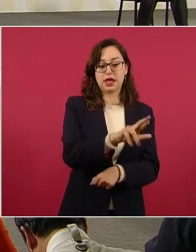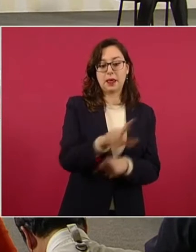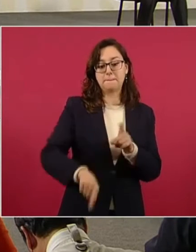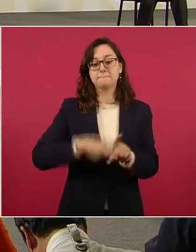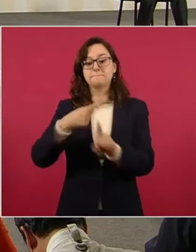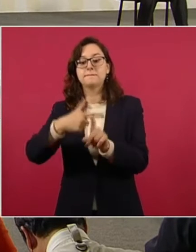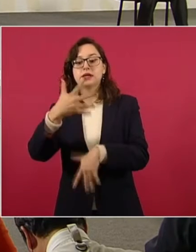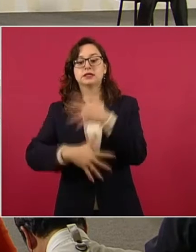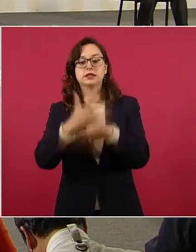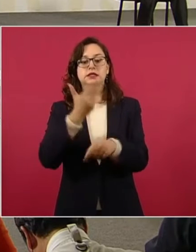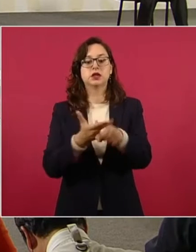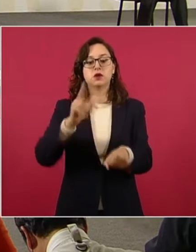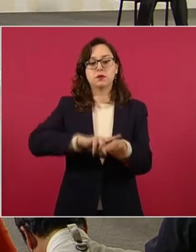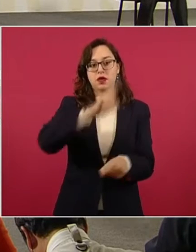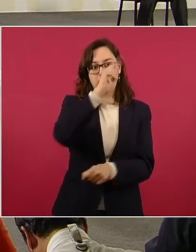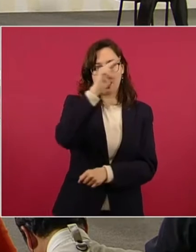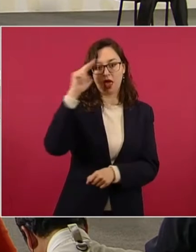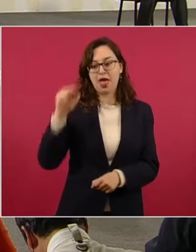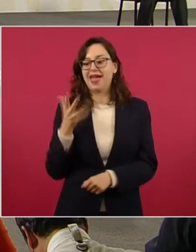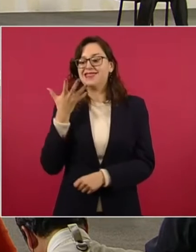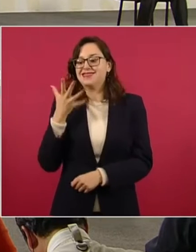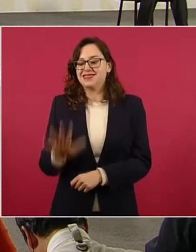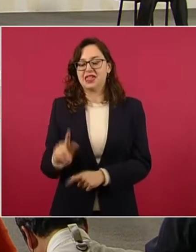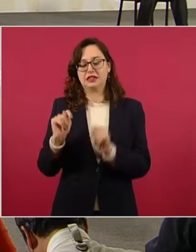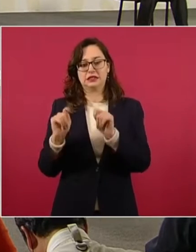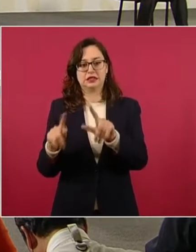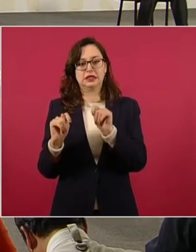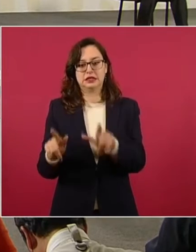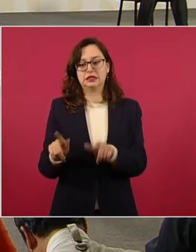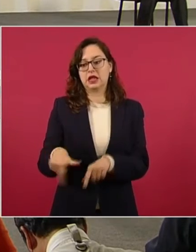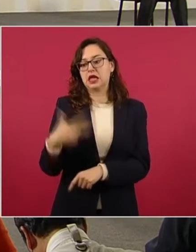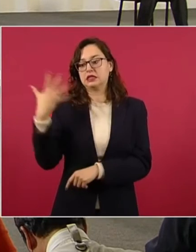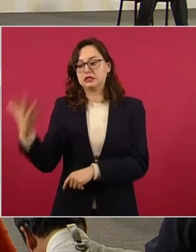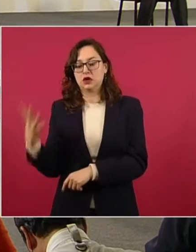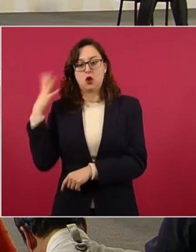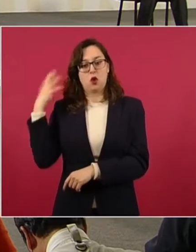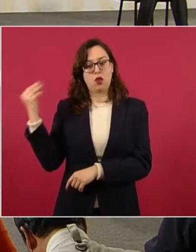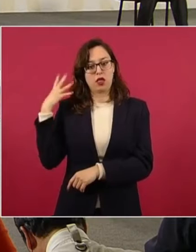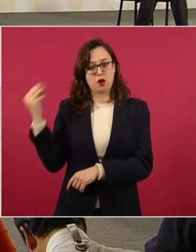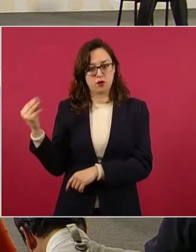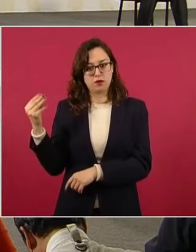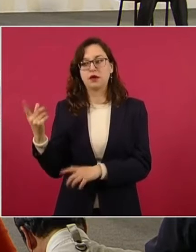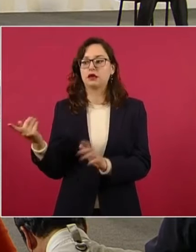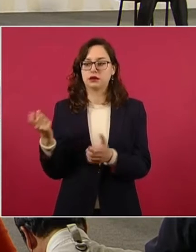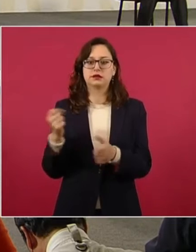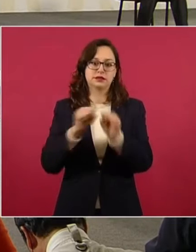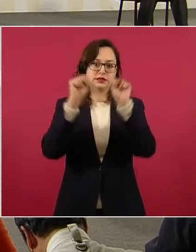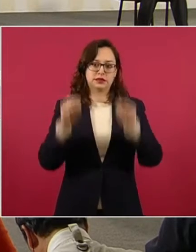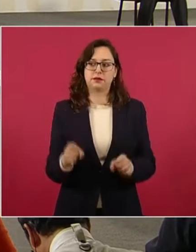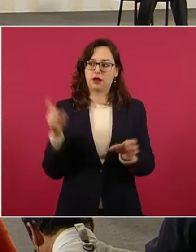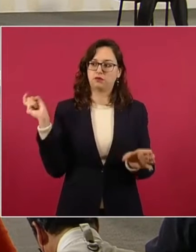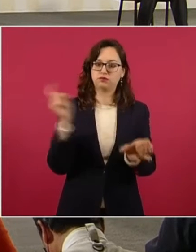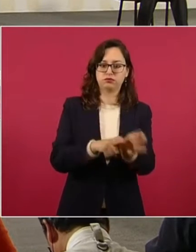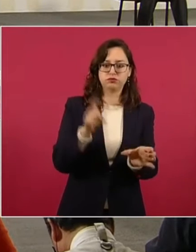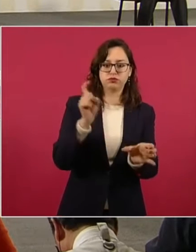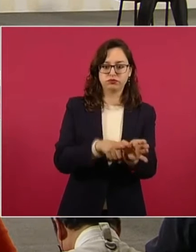10 de Tlaxcala y 5 de Colima, que ya son parte de IMSS Bienestar, se incorporaron unidades del